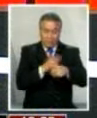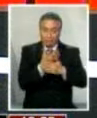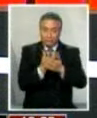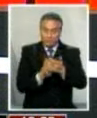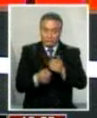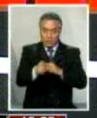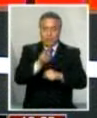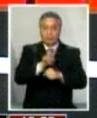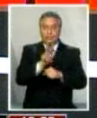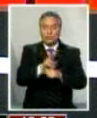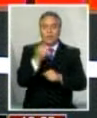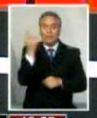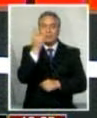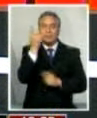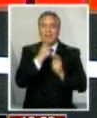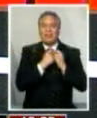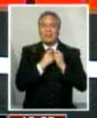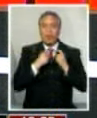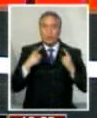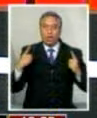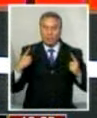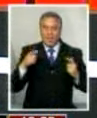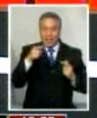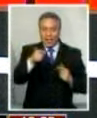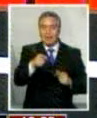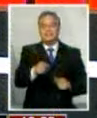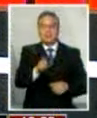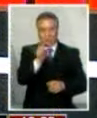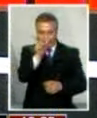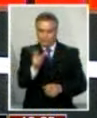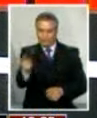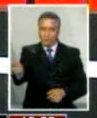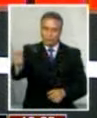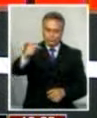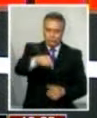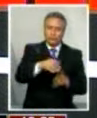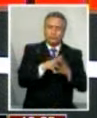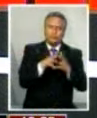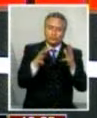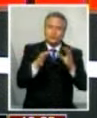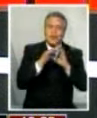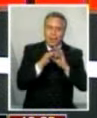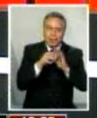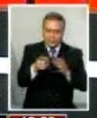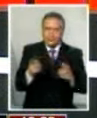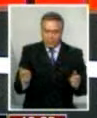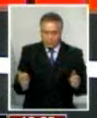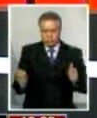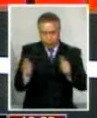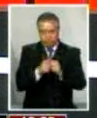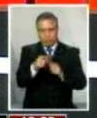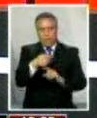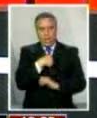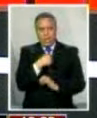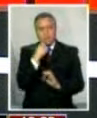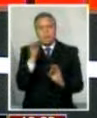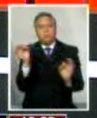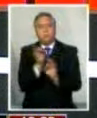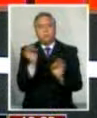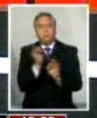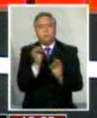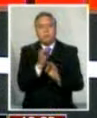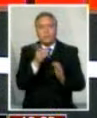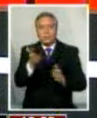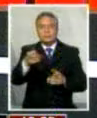profesora de la Universidad Diego Portales, Judith Chunstein, muchísimas gracias por haber venido a explicarnos un poco más